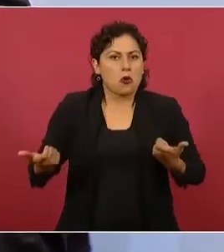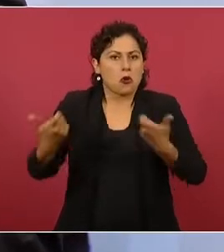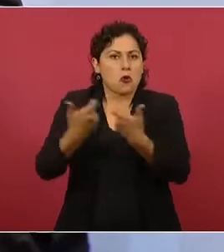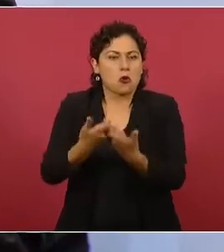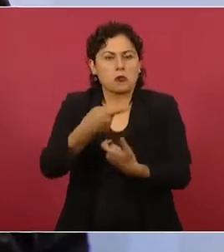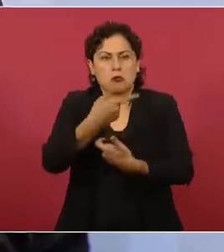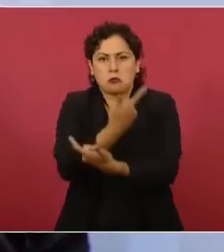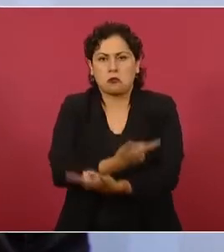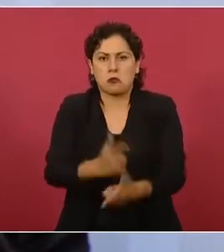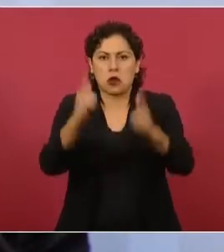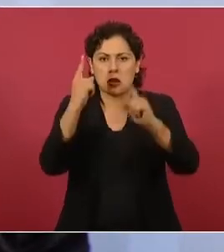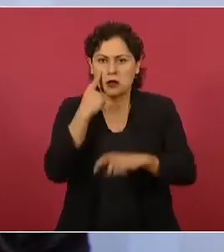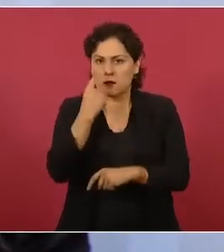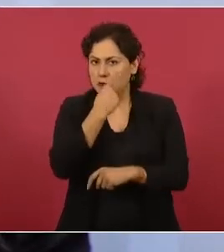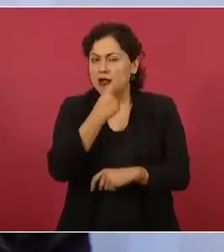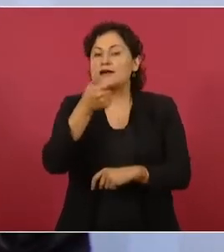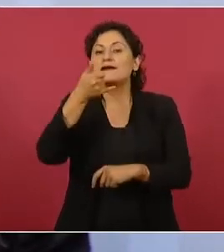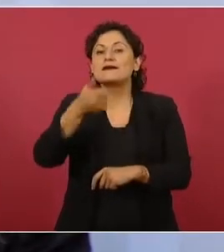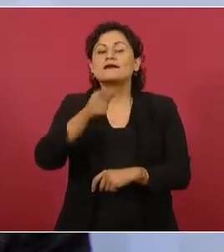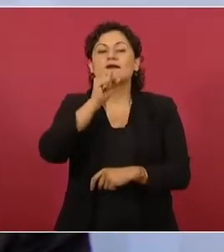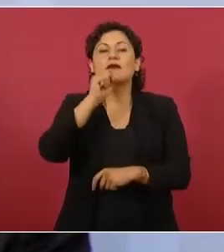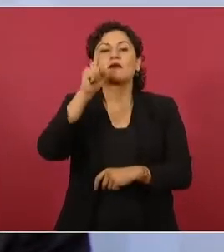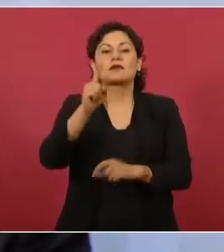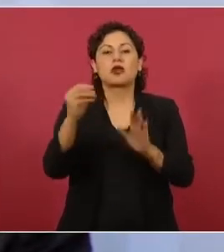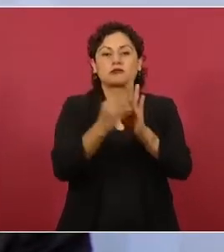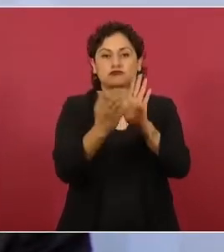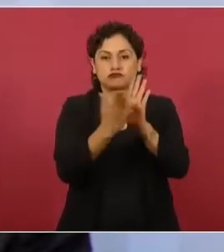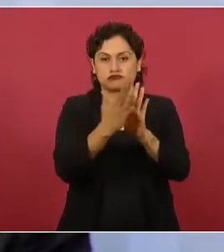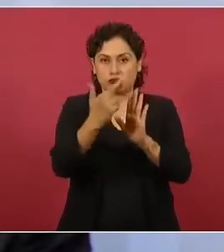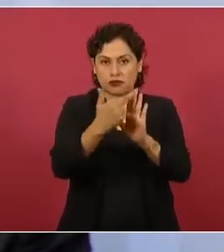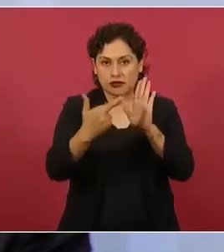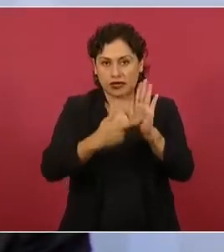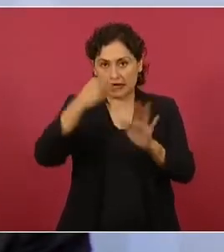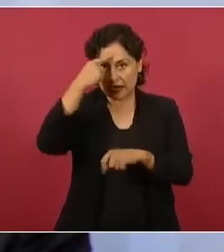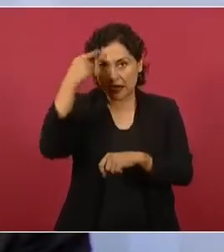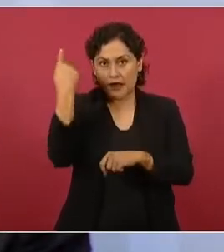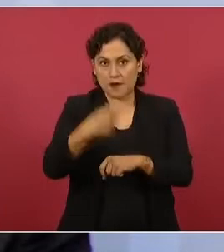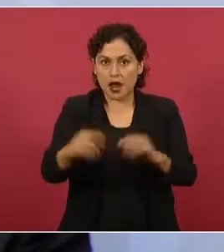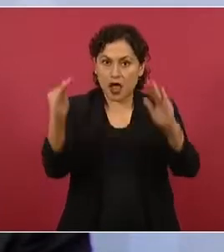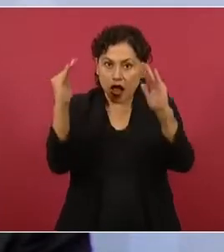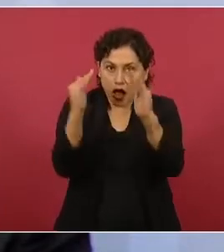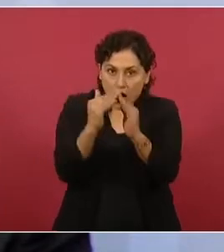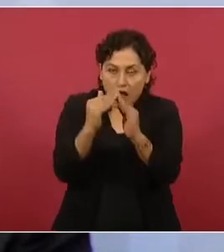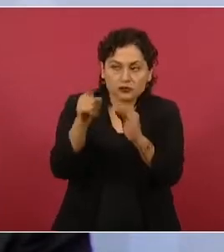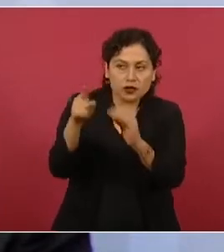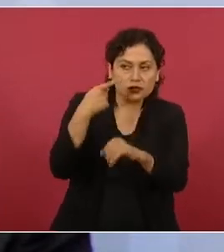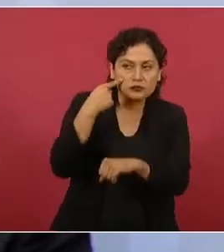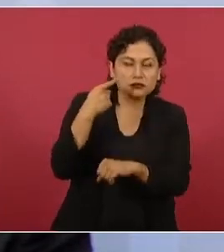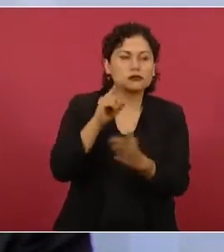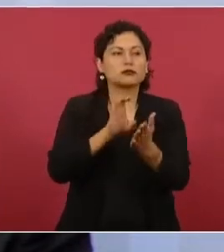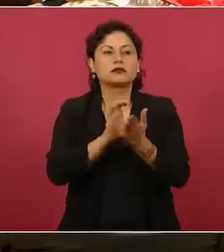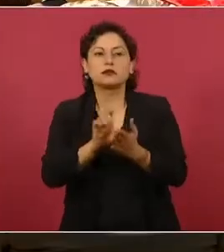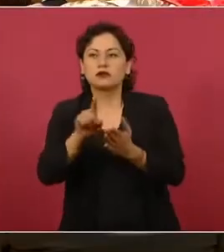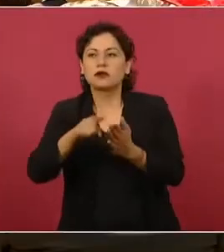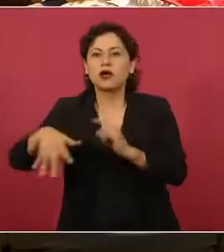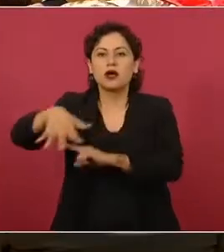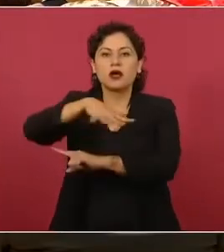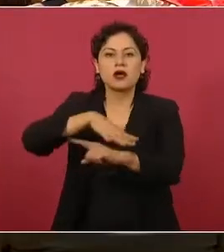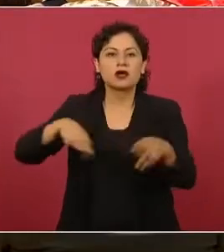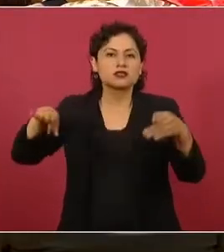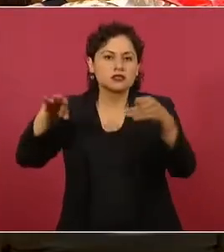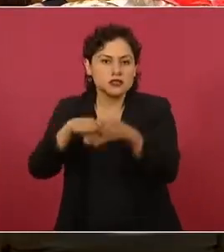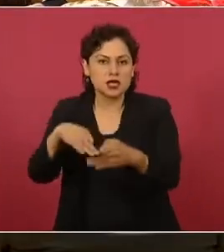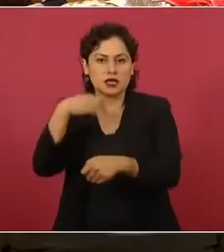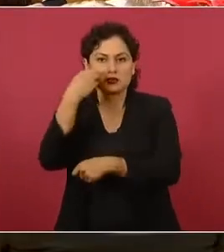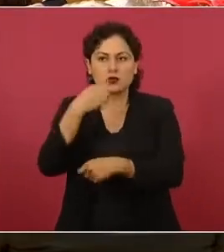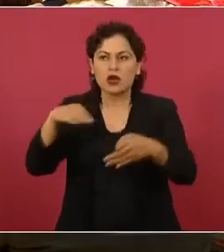las reglas para que toda vivienda financiada tenga servicios básicos, esté cerca de escuelas, centros de salud, abasto, parques,